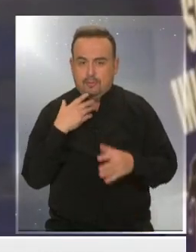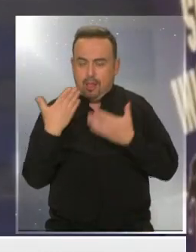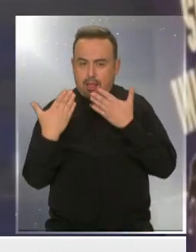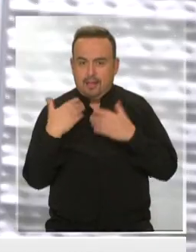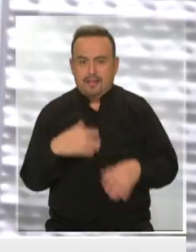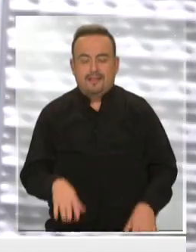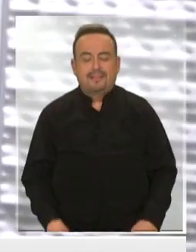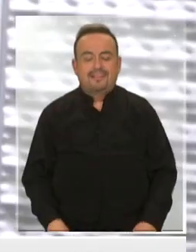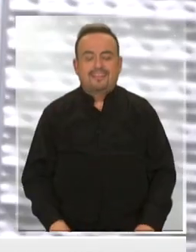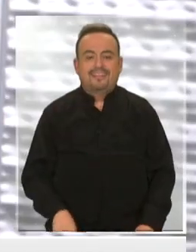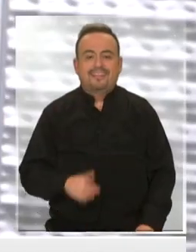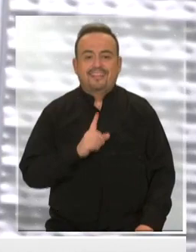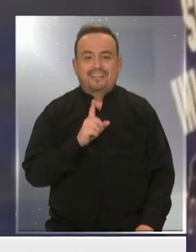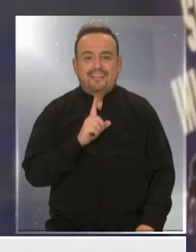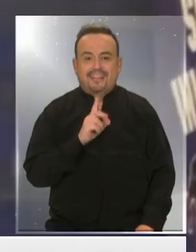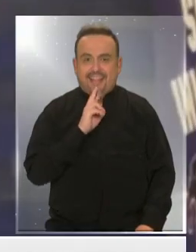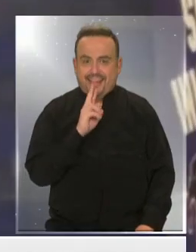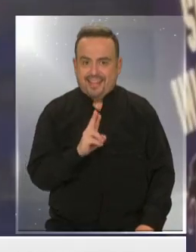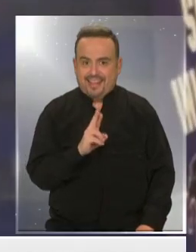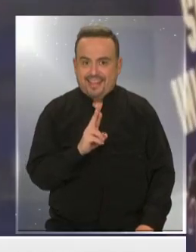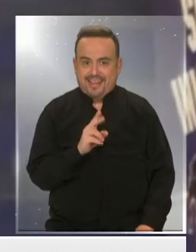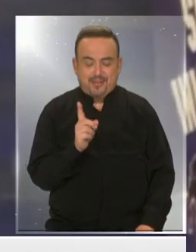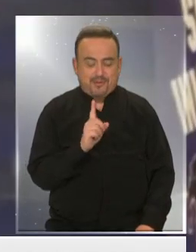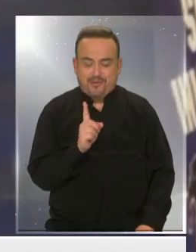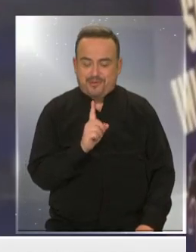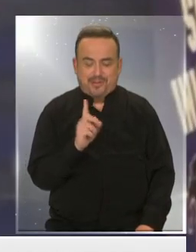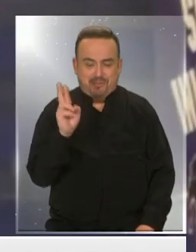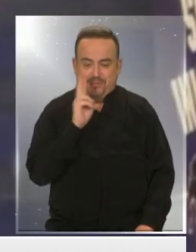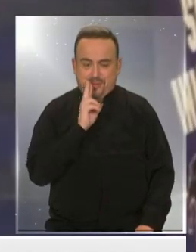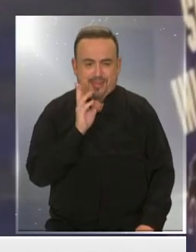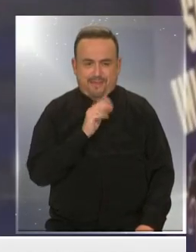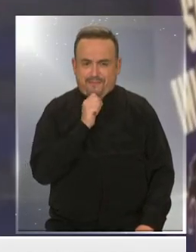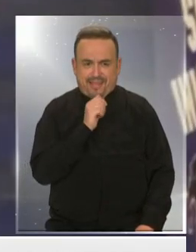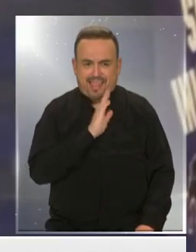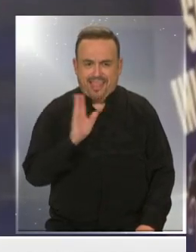No, con... ¿Y te responde? No, todavía no.